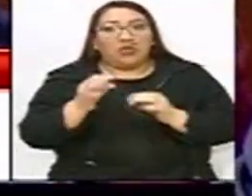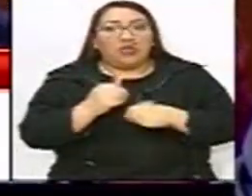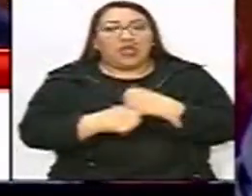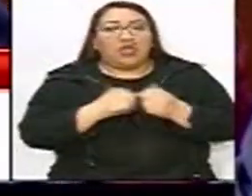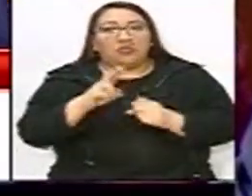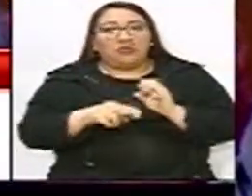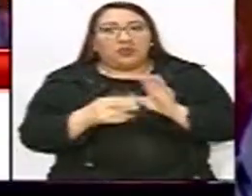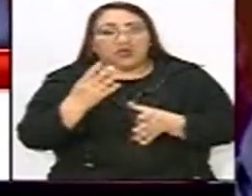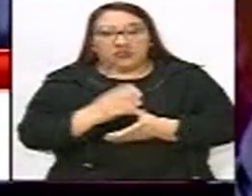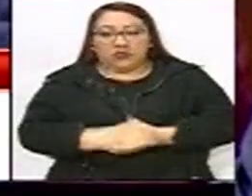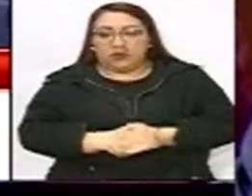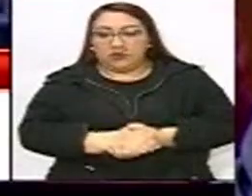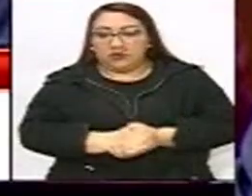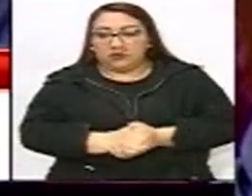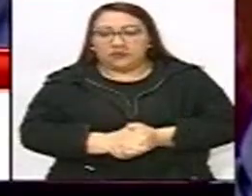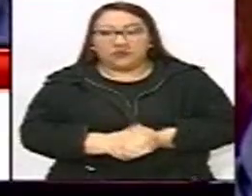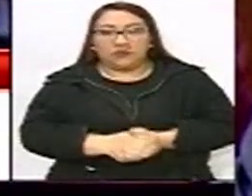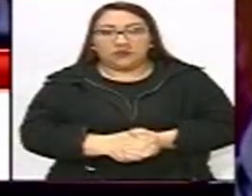año 2014.